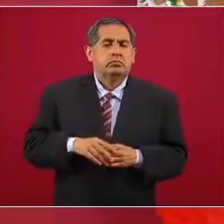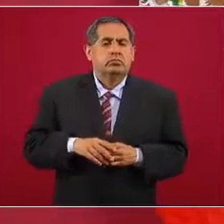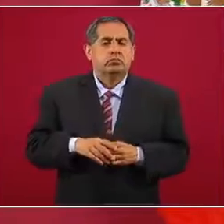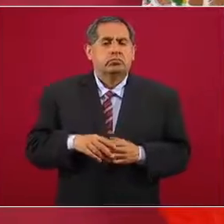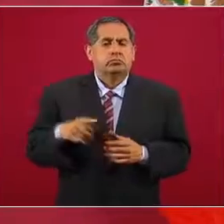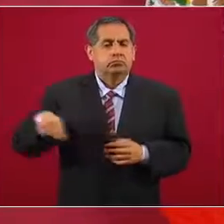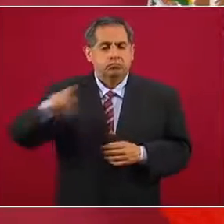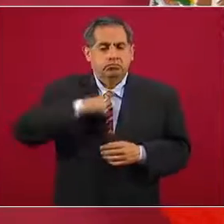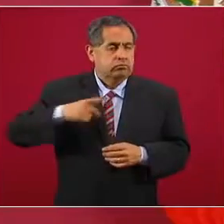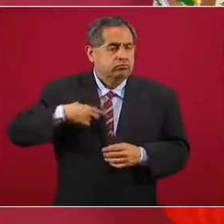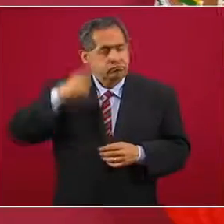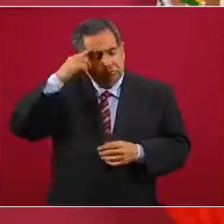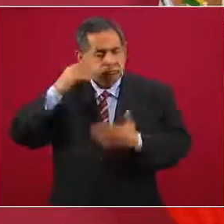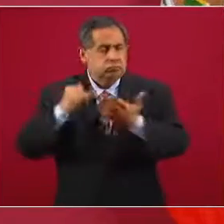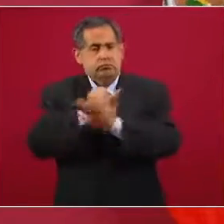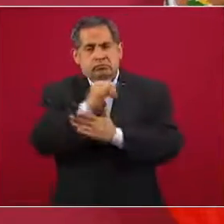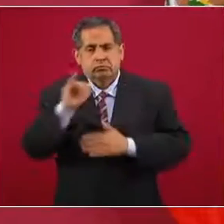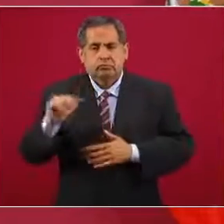tiene que decidir